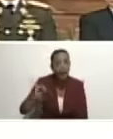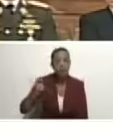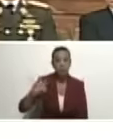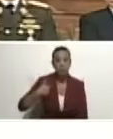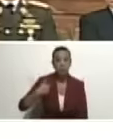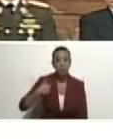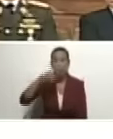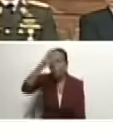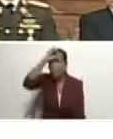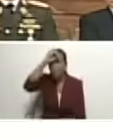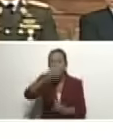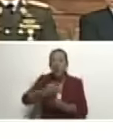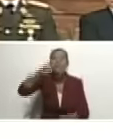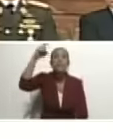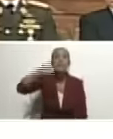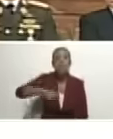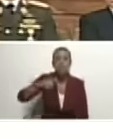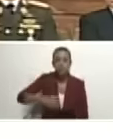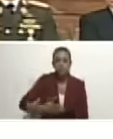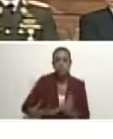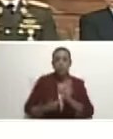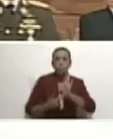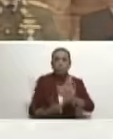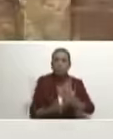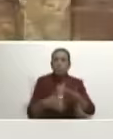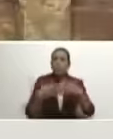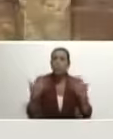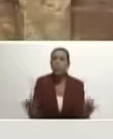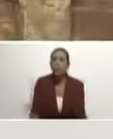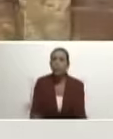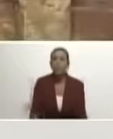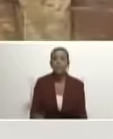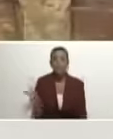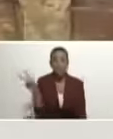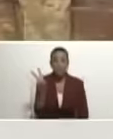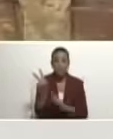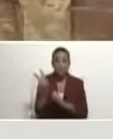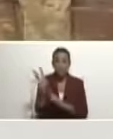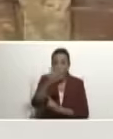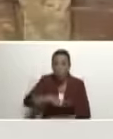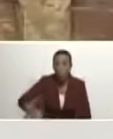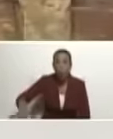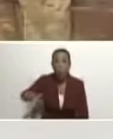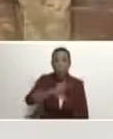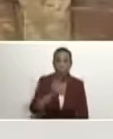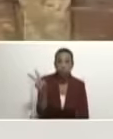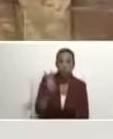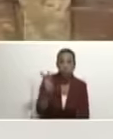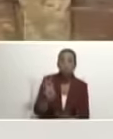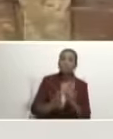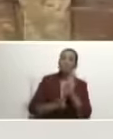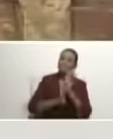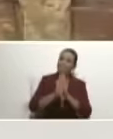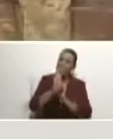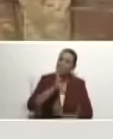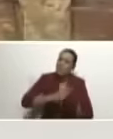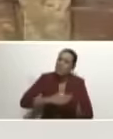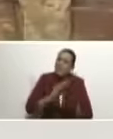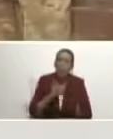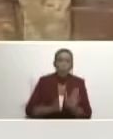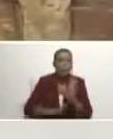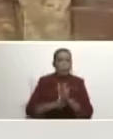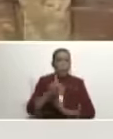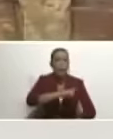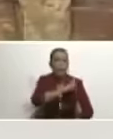creo que es un objetivo necesario, que en Venezuela surja con